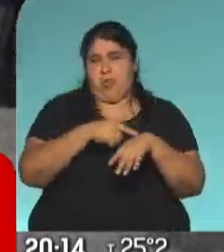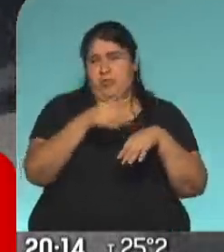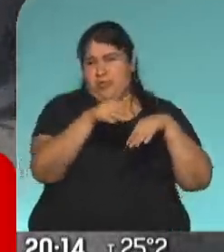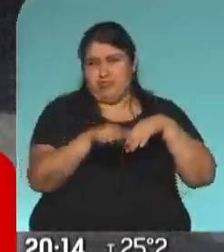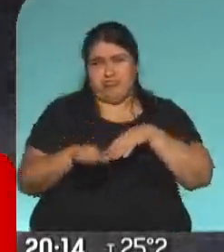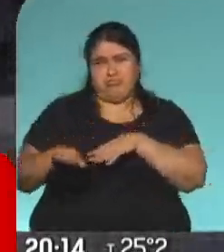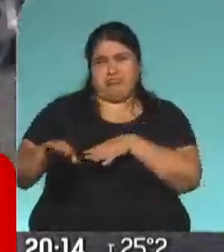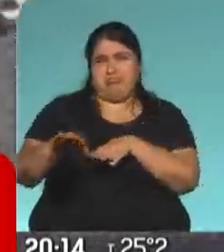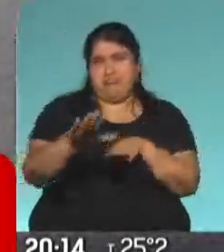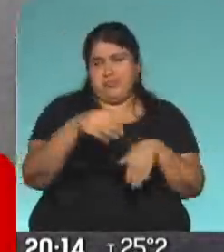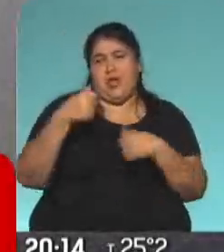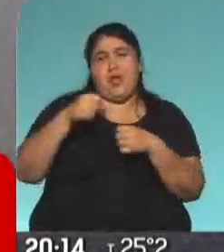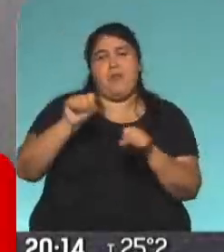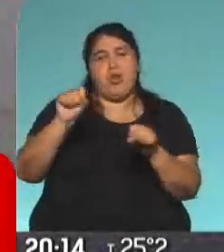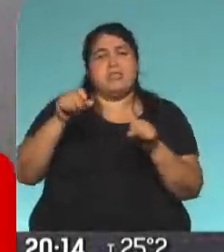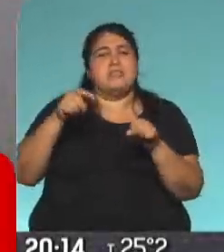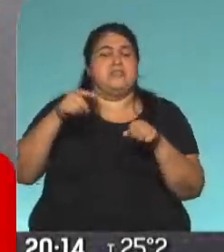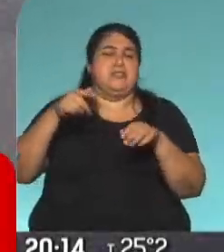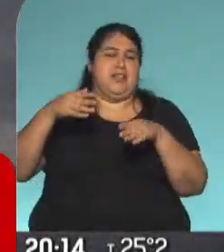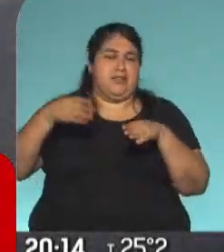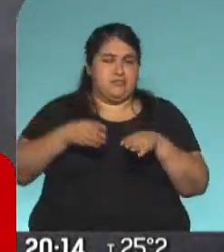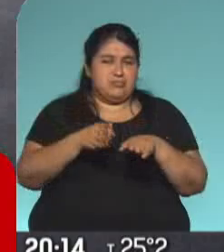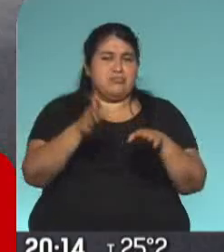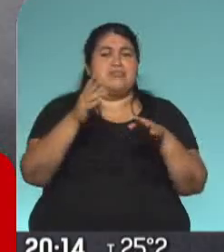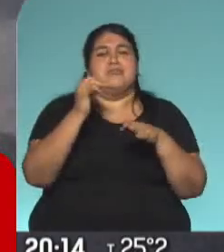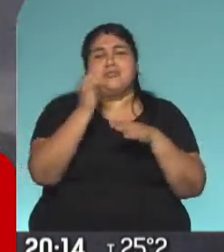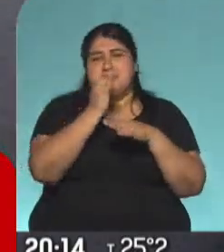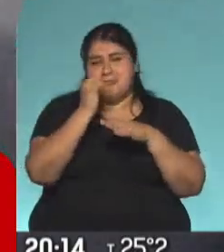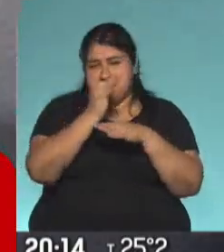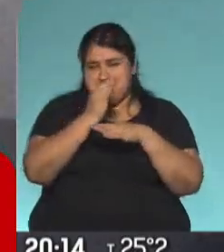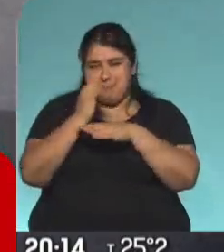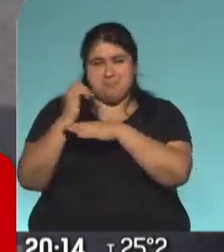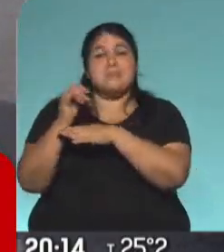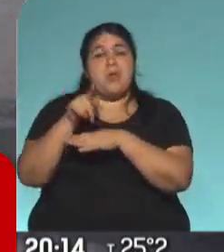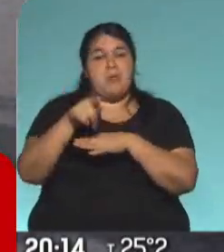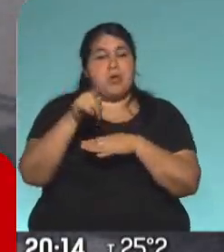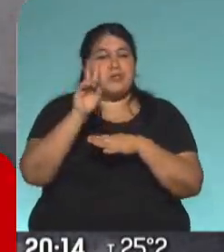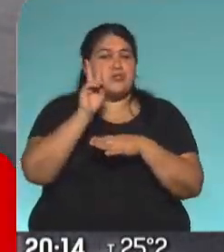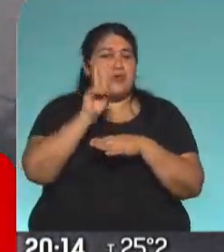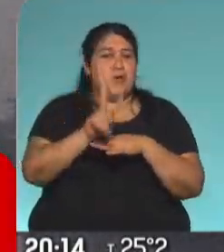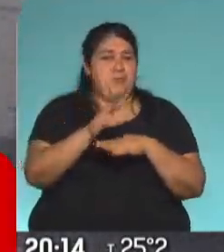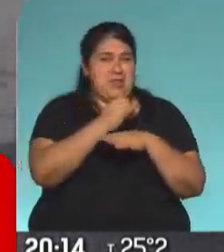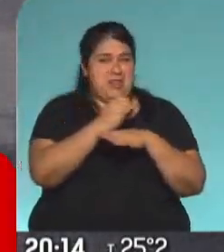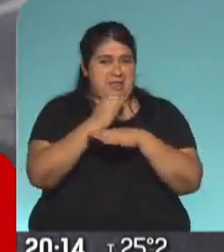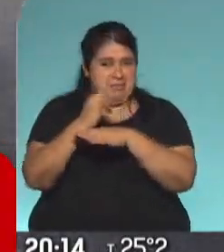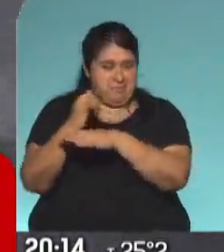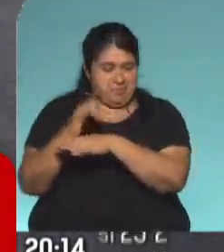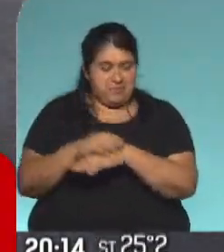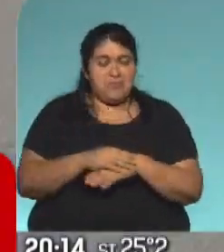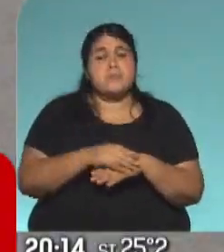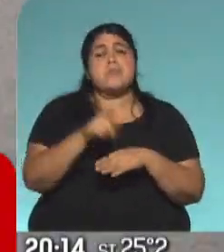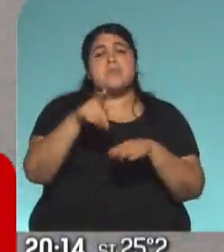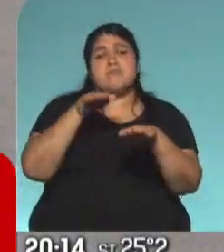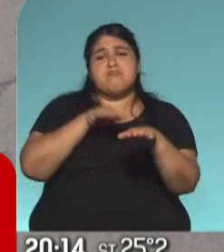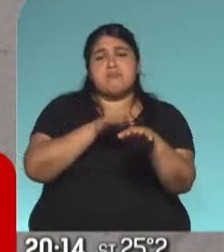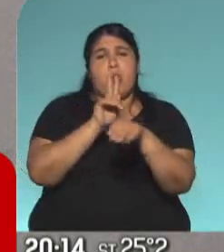Ariel, acompañado por los medios de comunicación. Por eso tenemos este registro aquí, ¿no? Del traslado. La custodia lógicamente